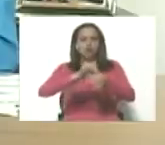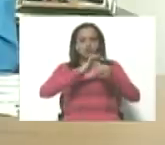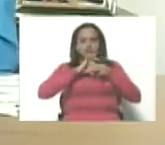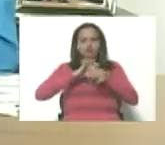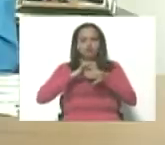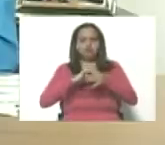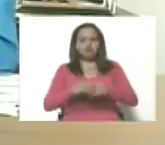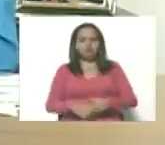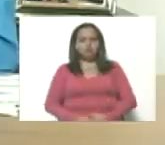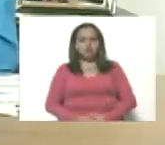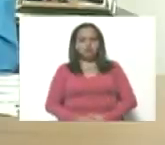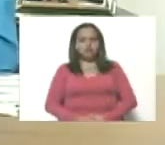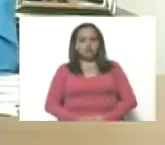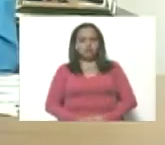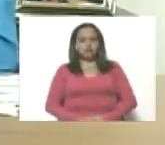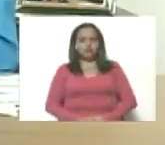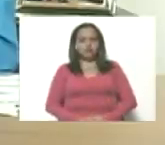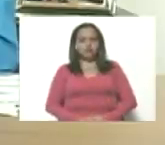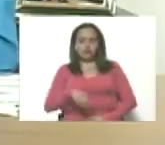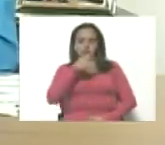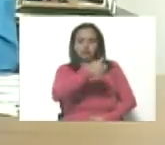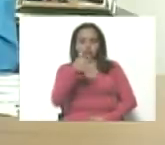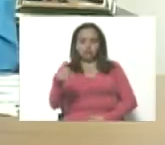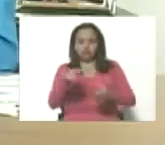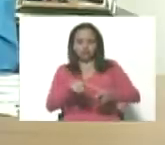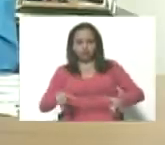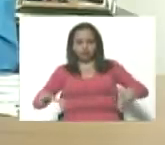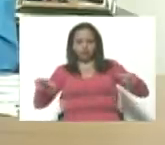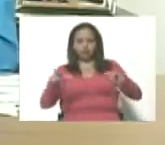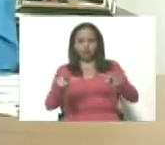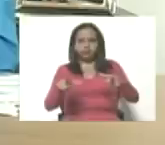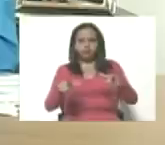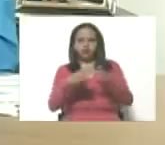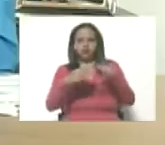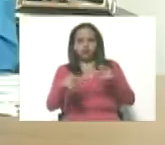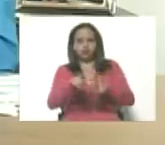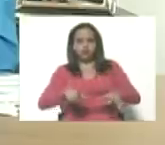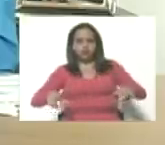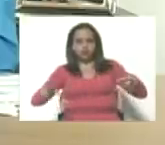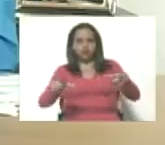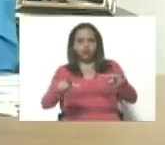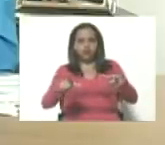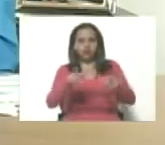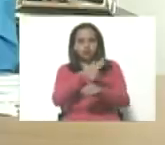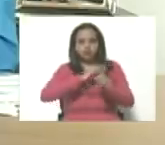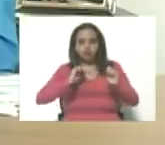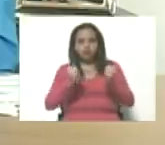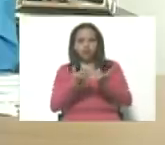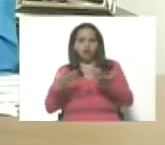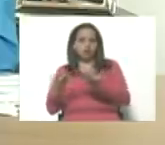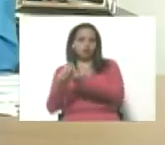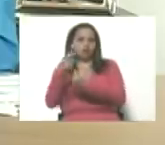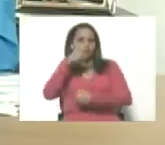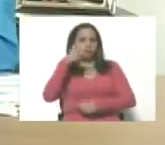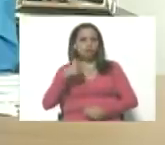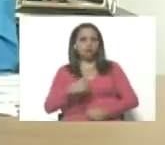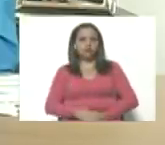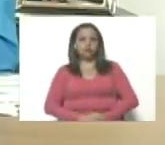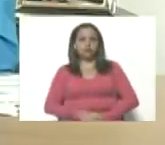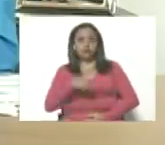unificada en cada región, en cada zona, en cada área, junto al pueblo,